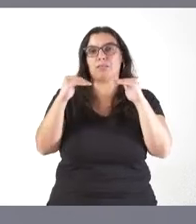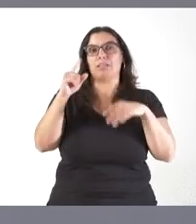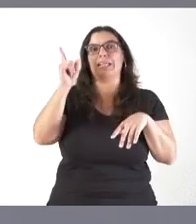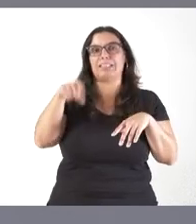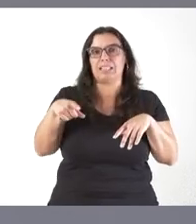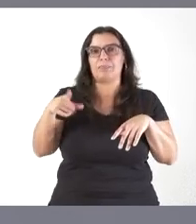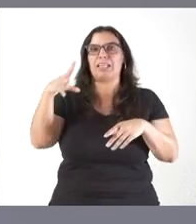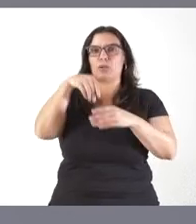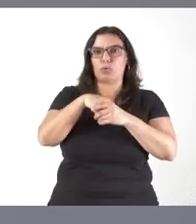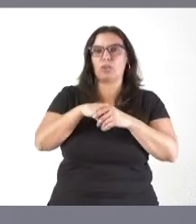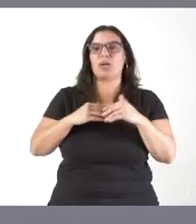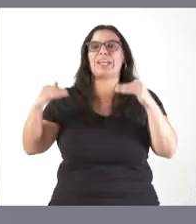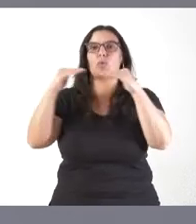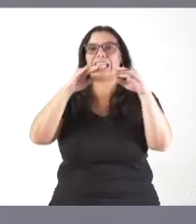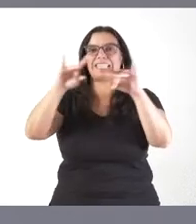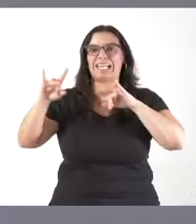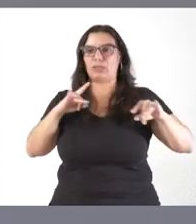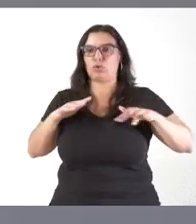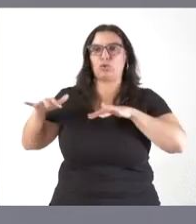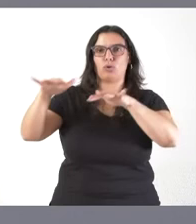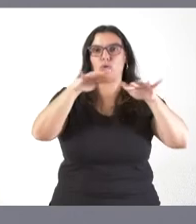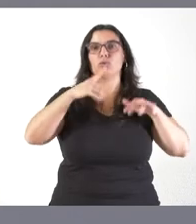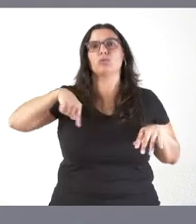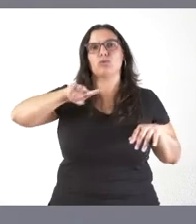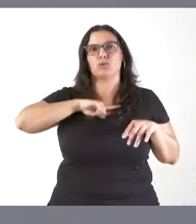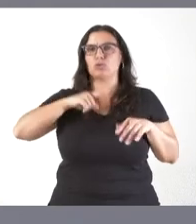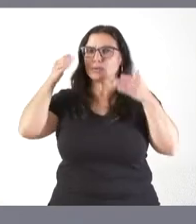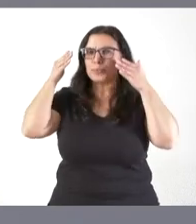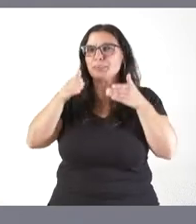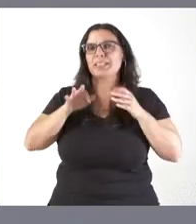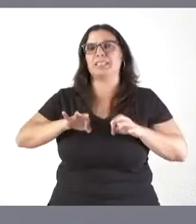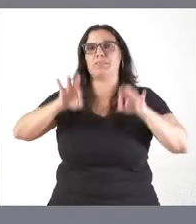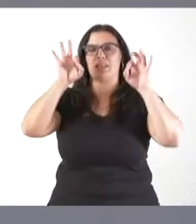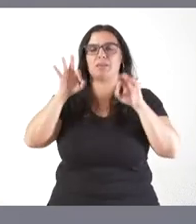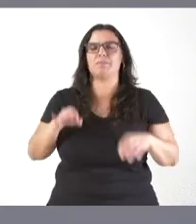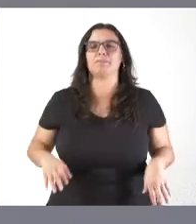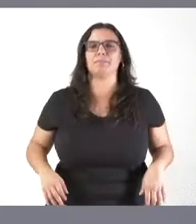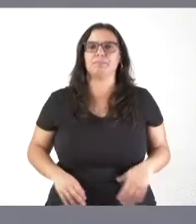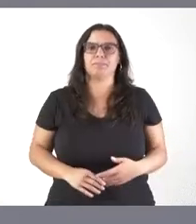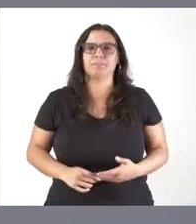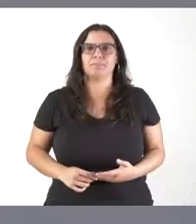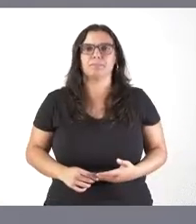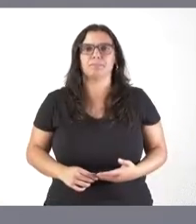incluye la igualdad en el territorio sobre el cual nosotros hacemos un hincapié muy especial en nuestras medidas